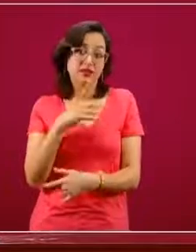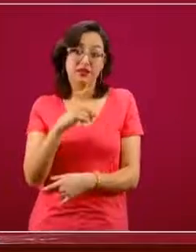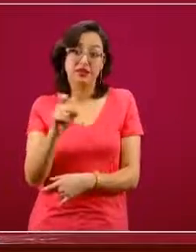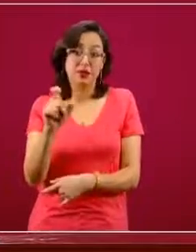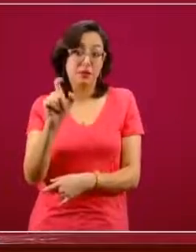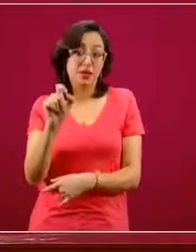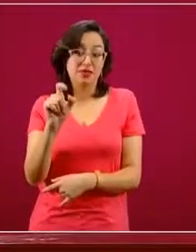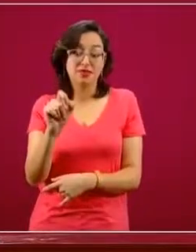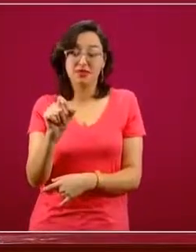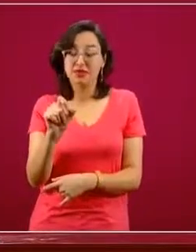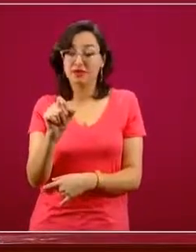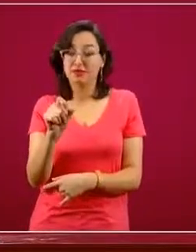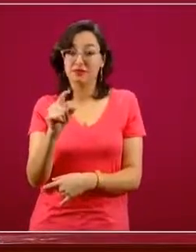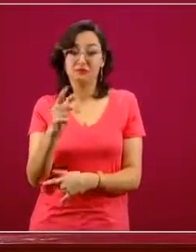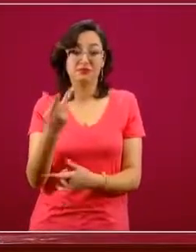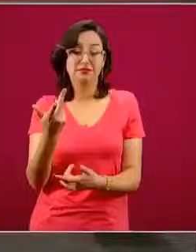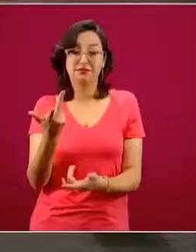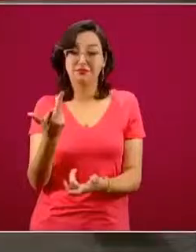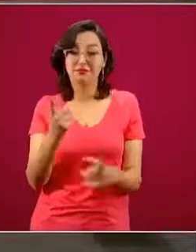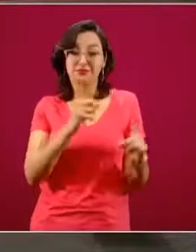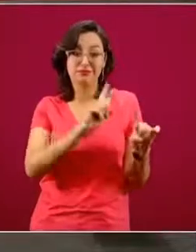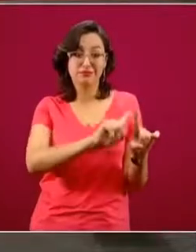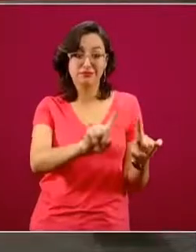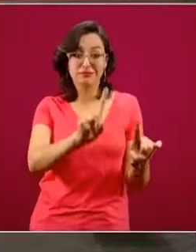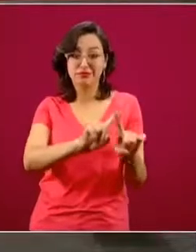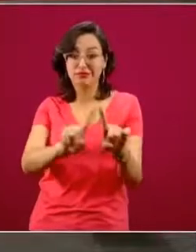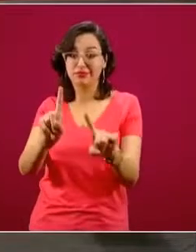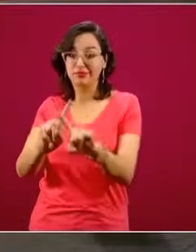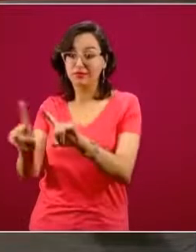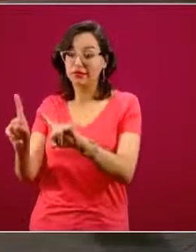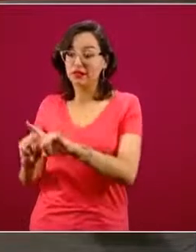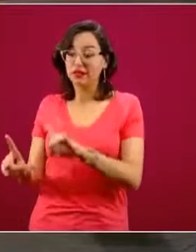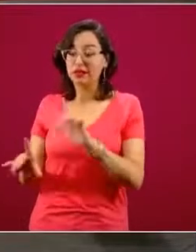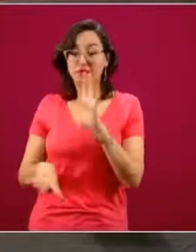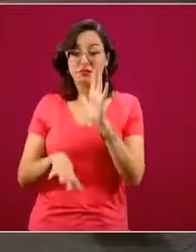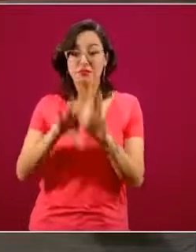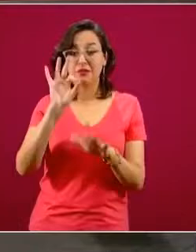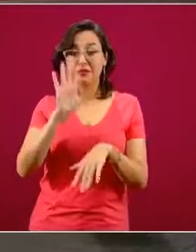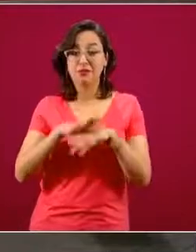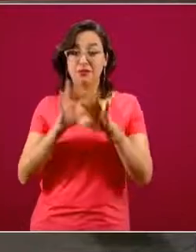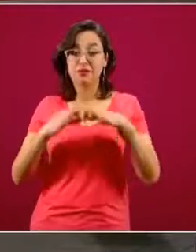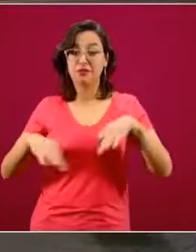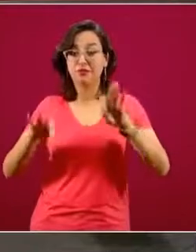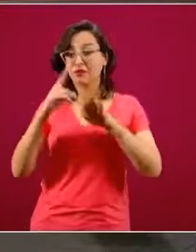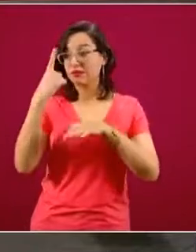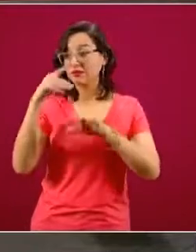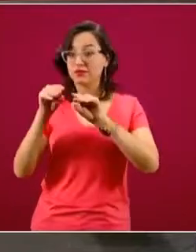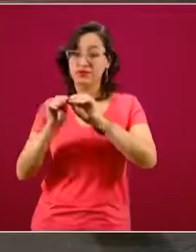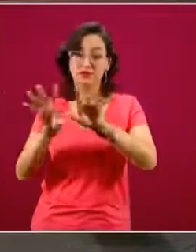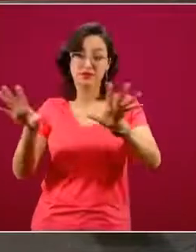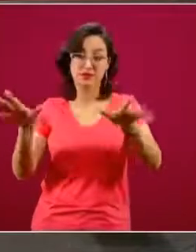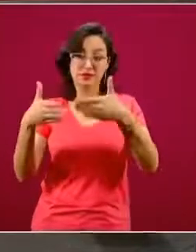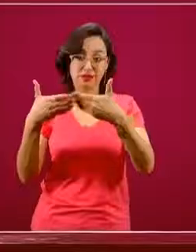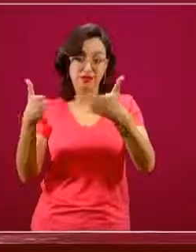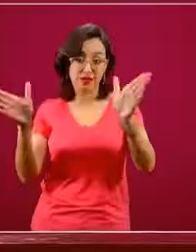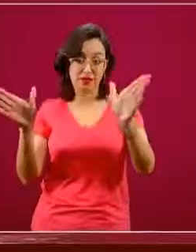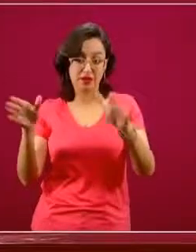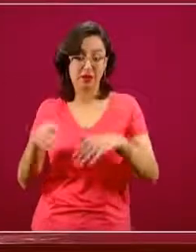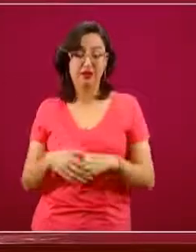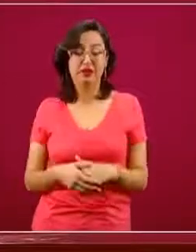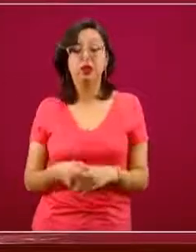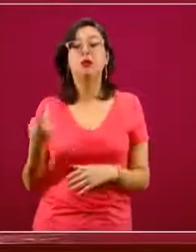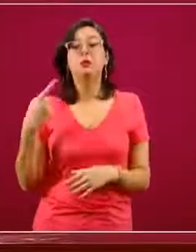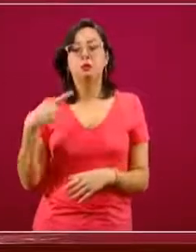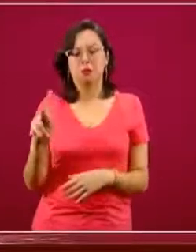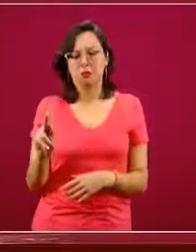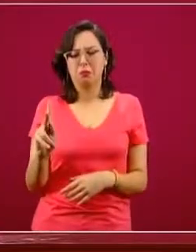120, 130 variables en total. De esas se han seleccionado las principales para poder ser publicadas en datos abiertos, pero nos